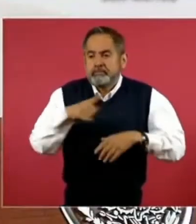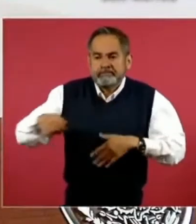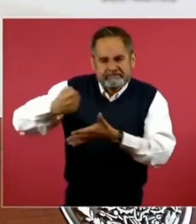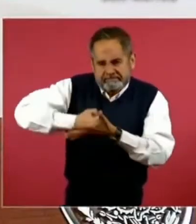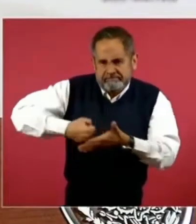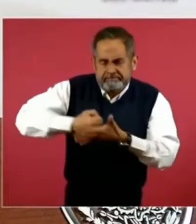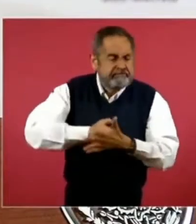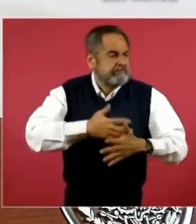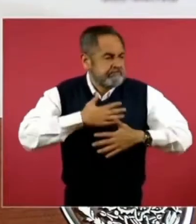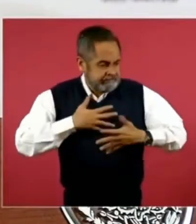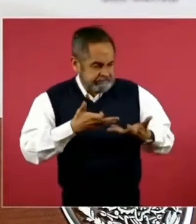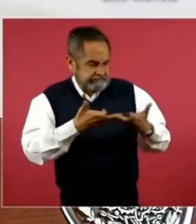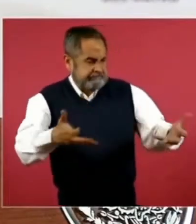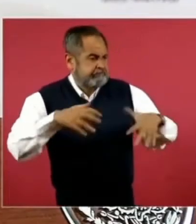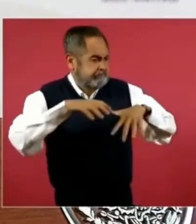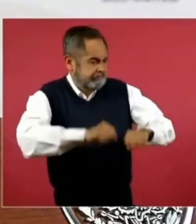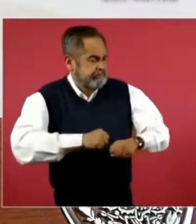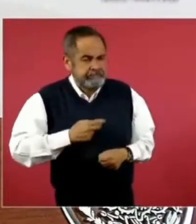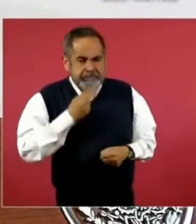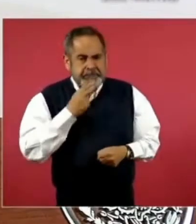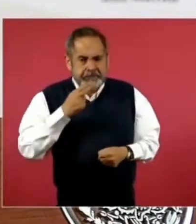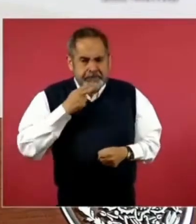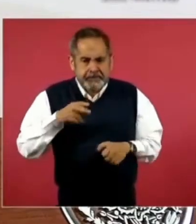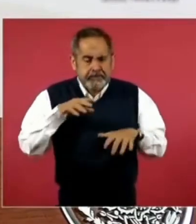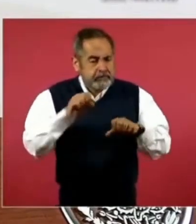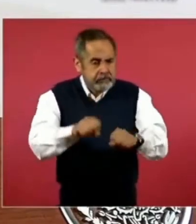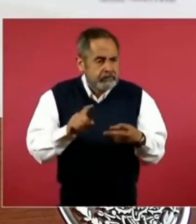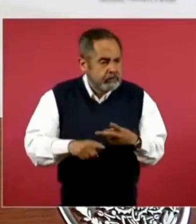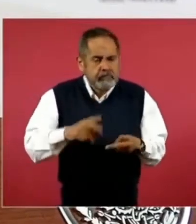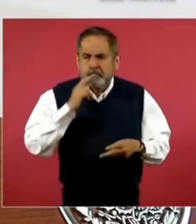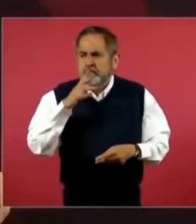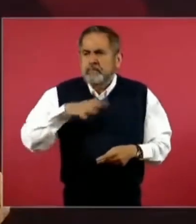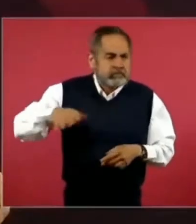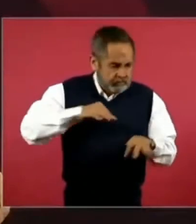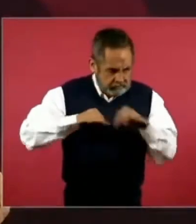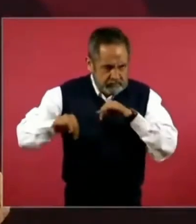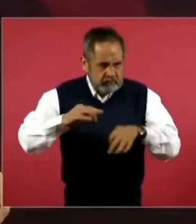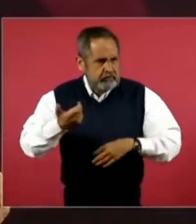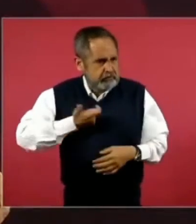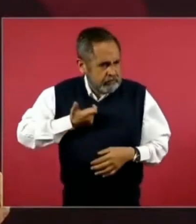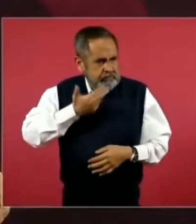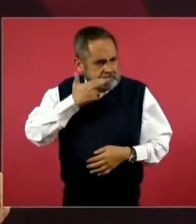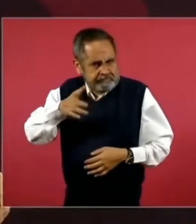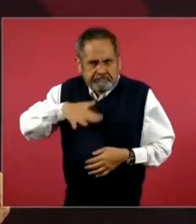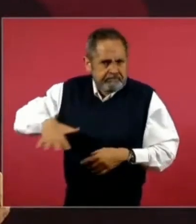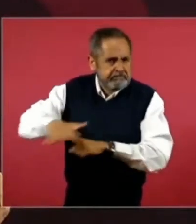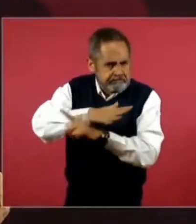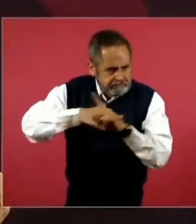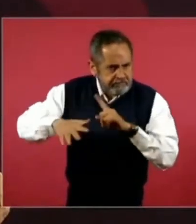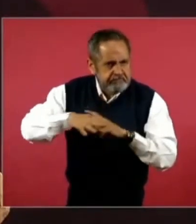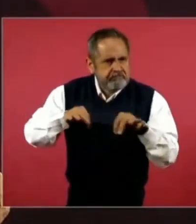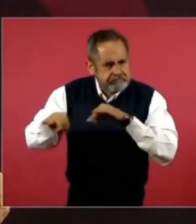tierra, la lucha por mejores condiciones laborales.